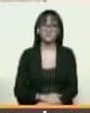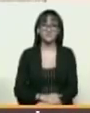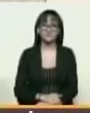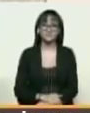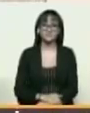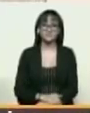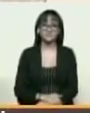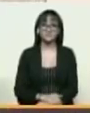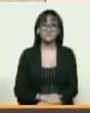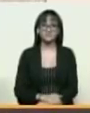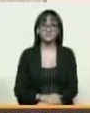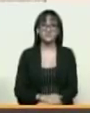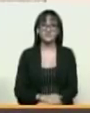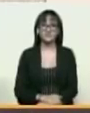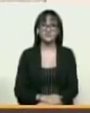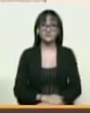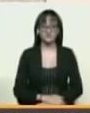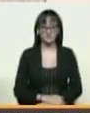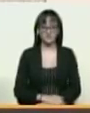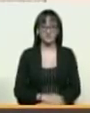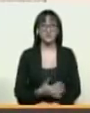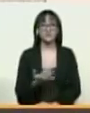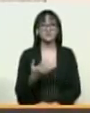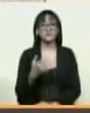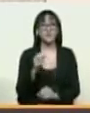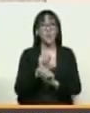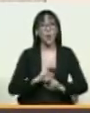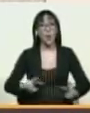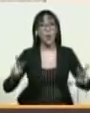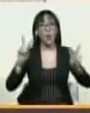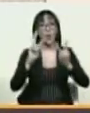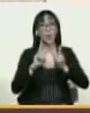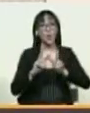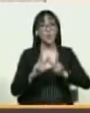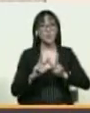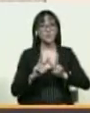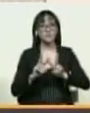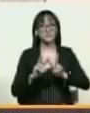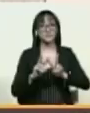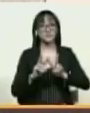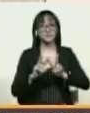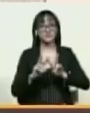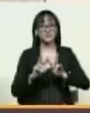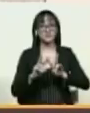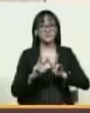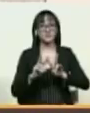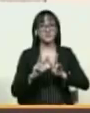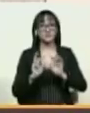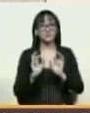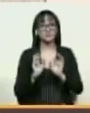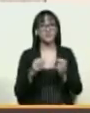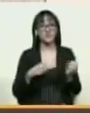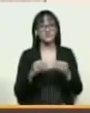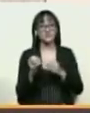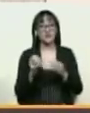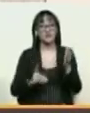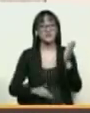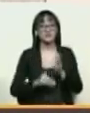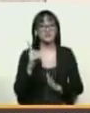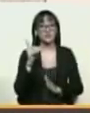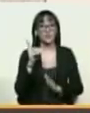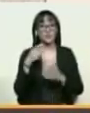de un hecho trascendental que sea Naciones Unidas, a través de la Oficina de la ONU para el Desarrollo